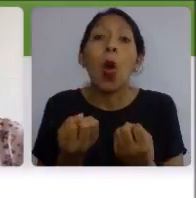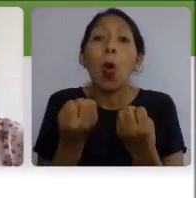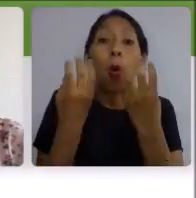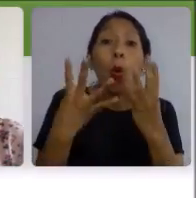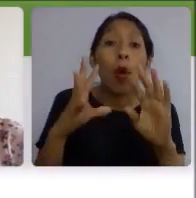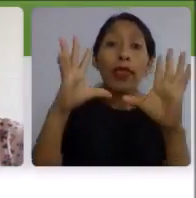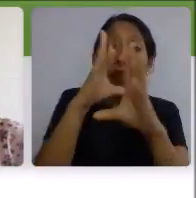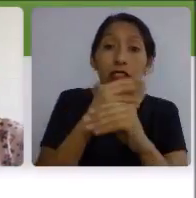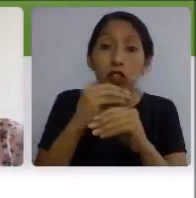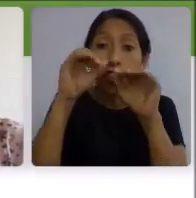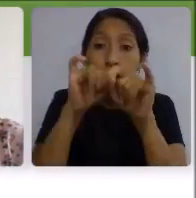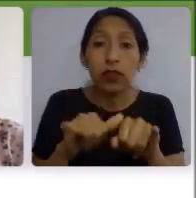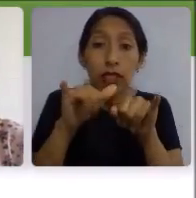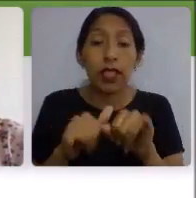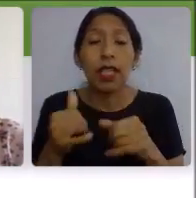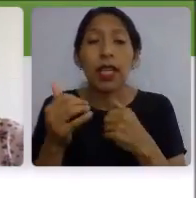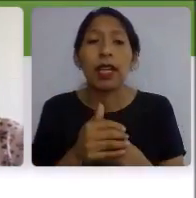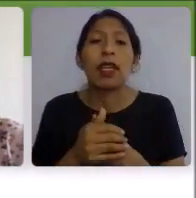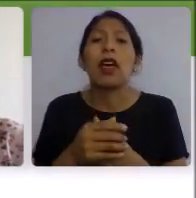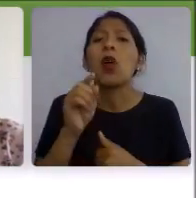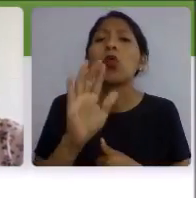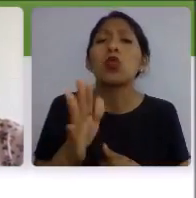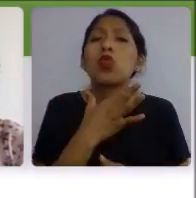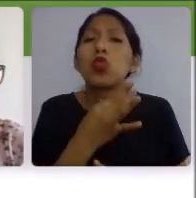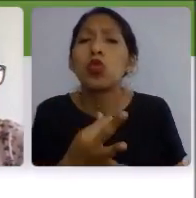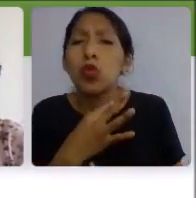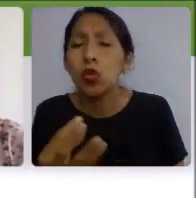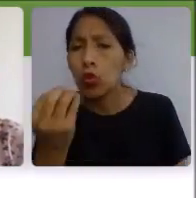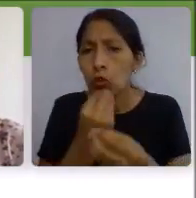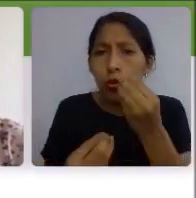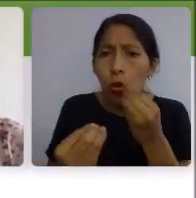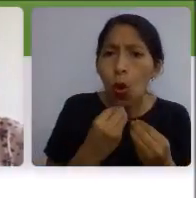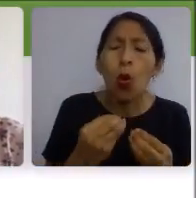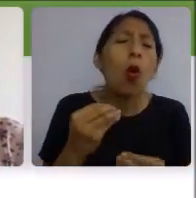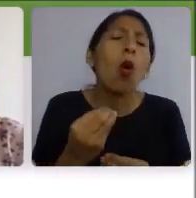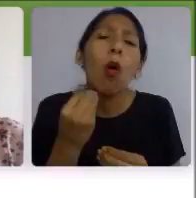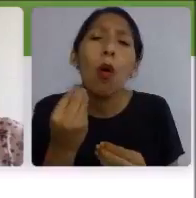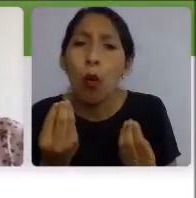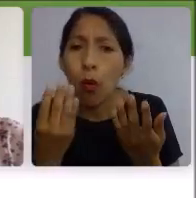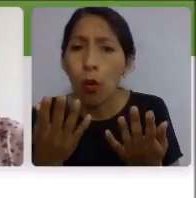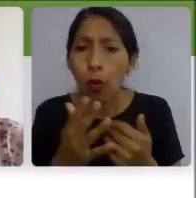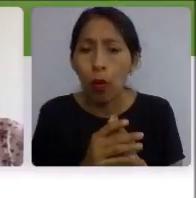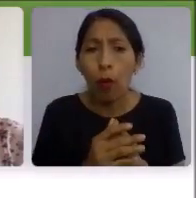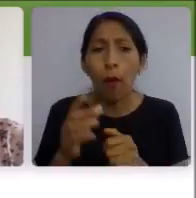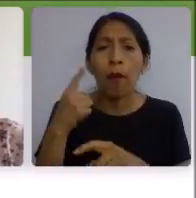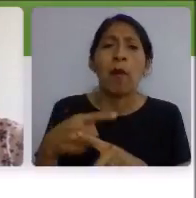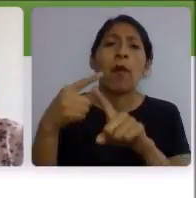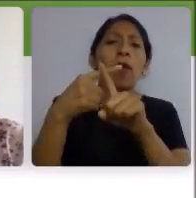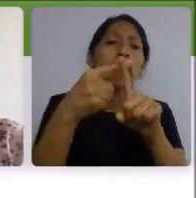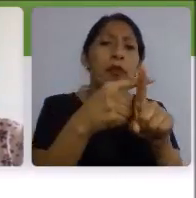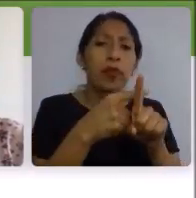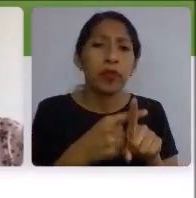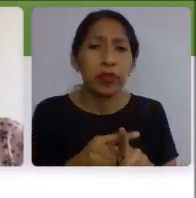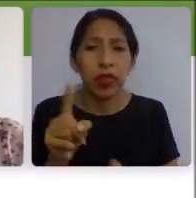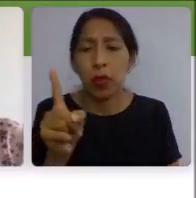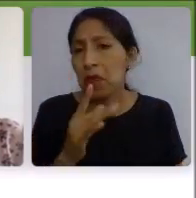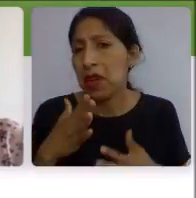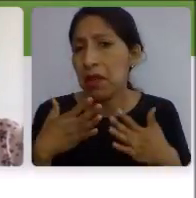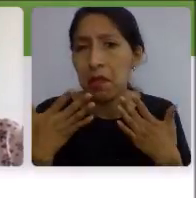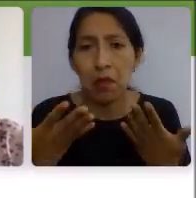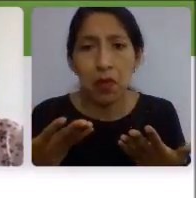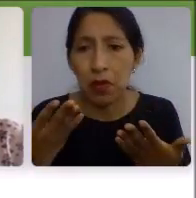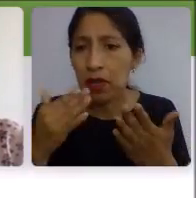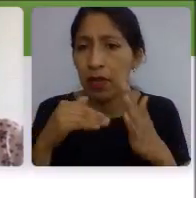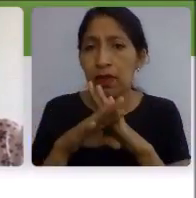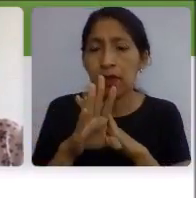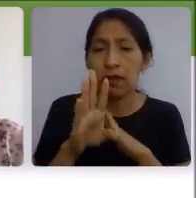quedan? ¿Qué gustos tienen? Si les gusta la gastronomía, si es la cultura, los diferentes segmentos, no van a poder entrar al mercado.